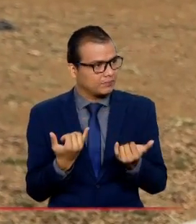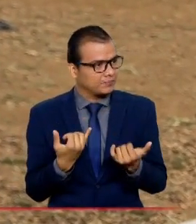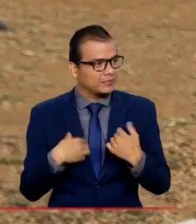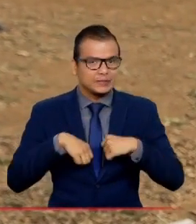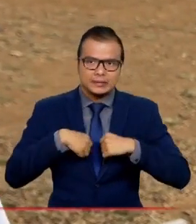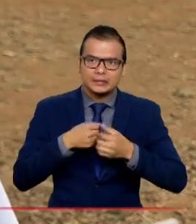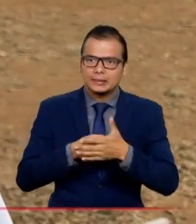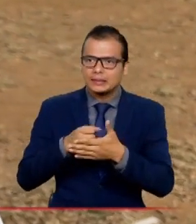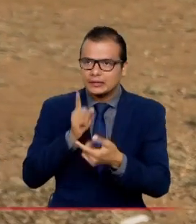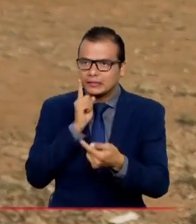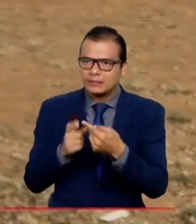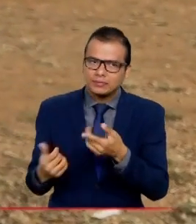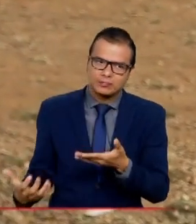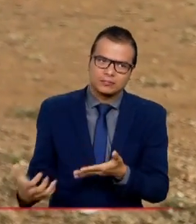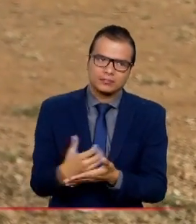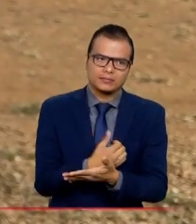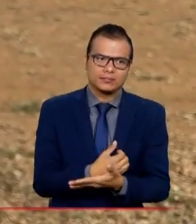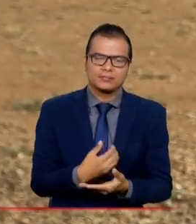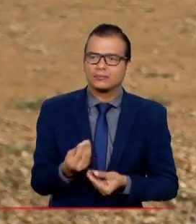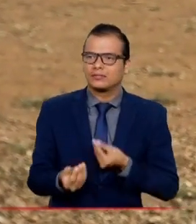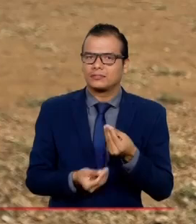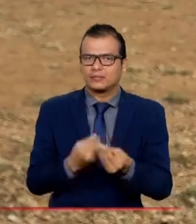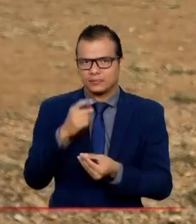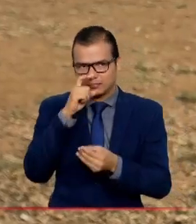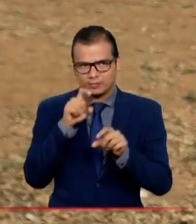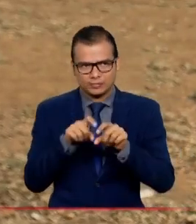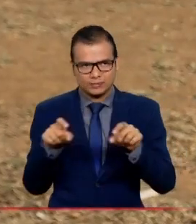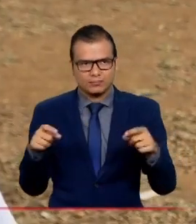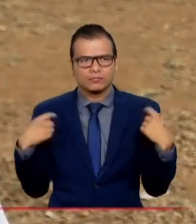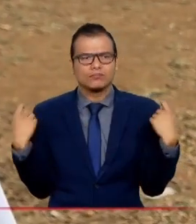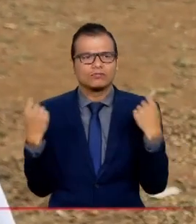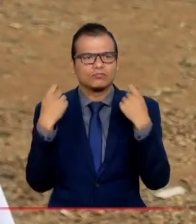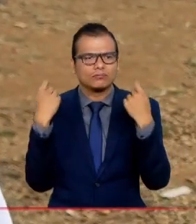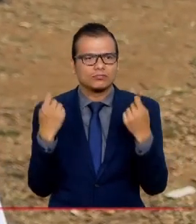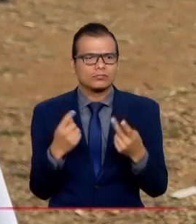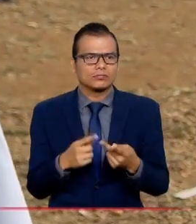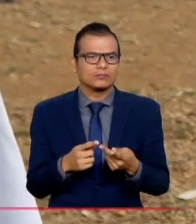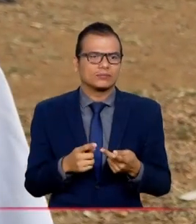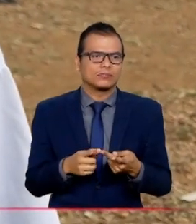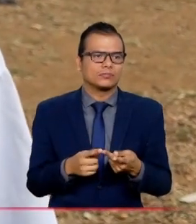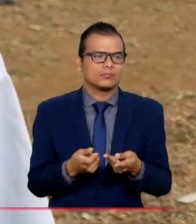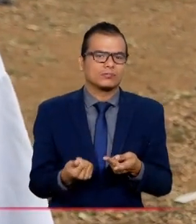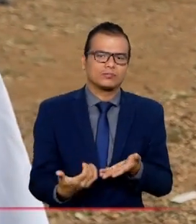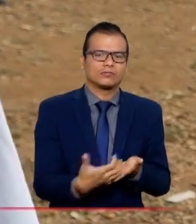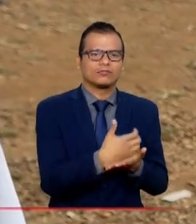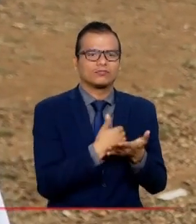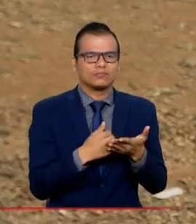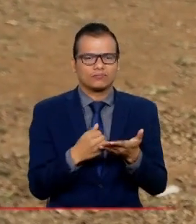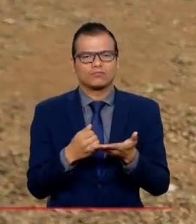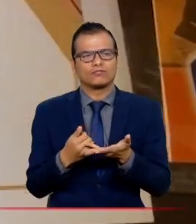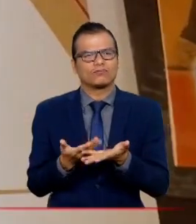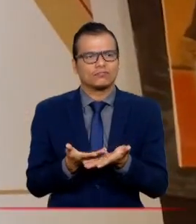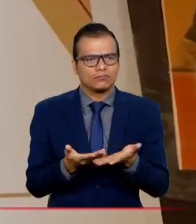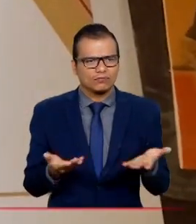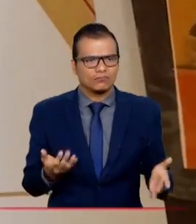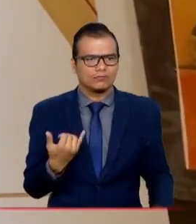sigas cumpliendo el sueño? Están haciendo los chorizos también y gracias a ellos también estamos recaudando fondos de los